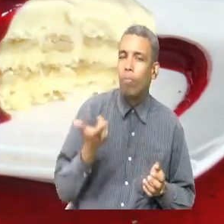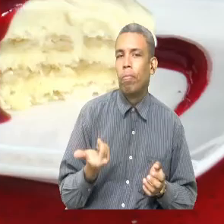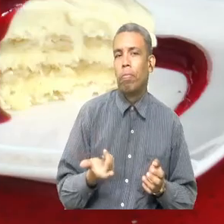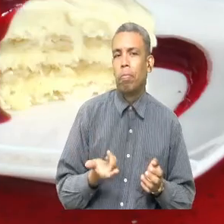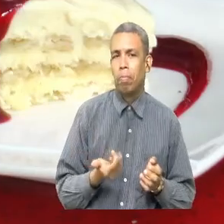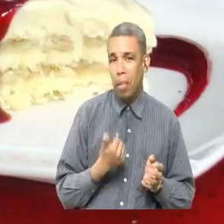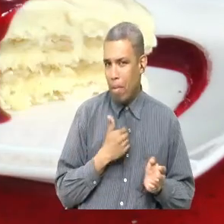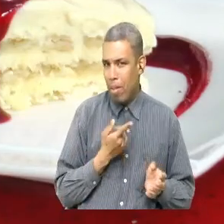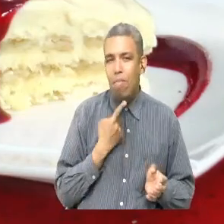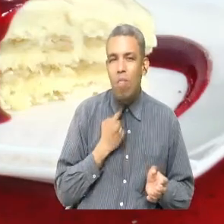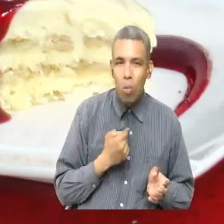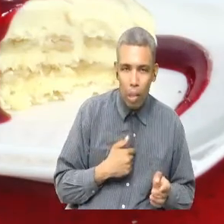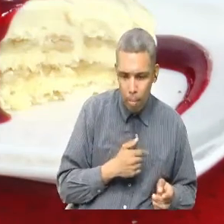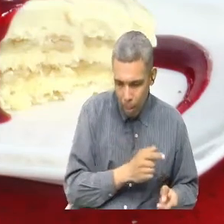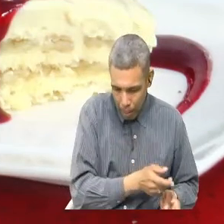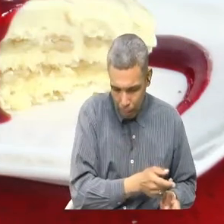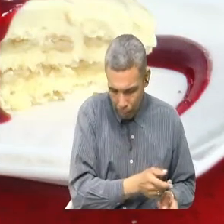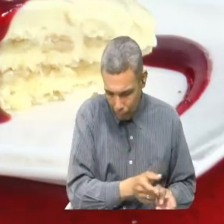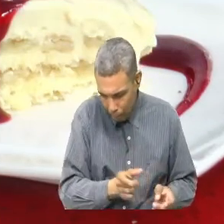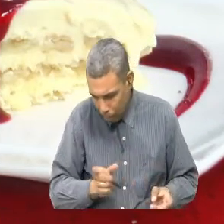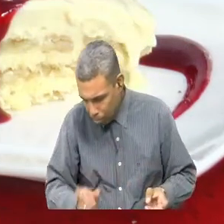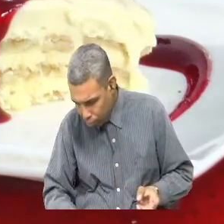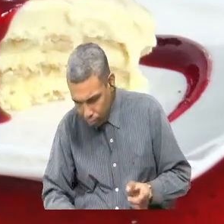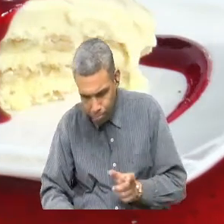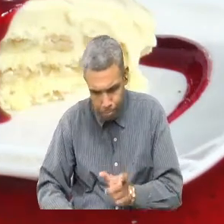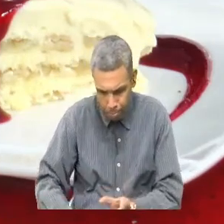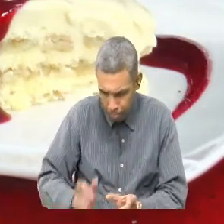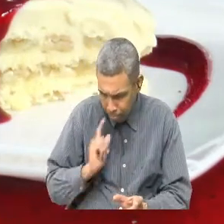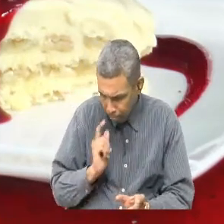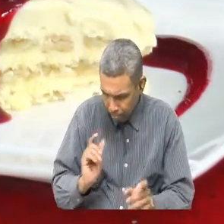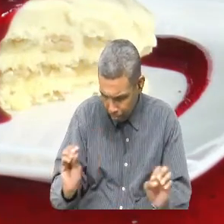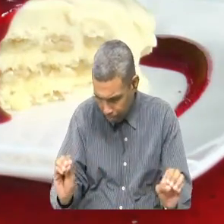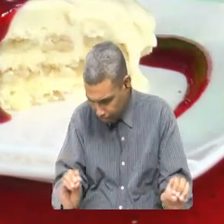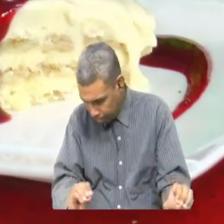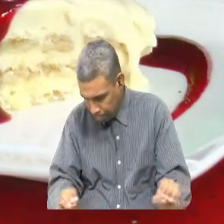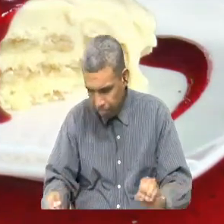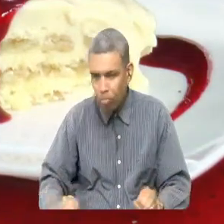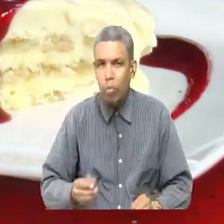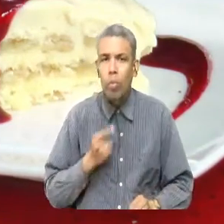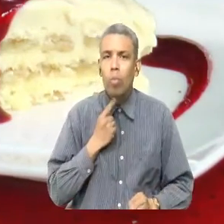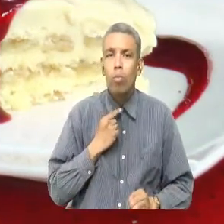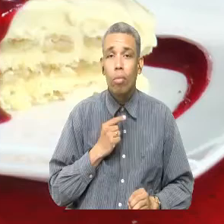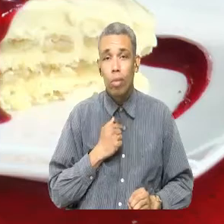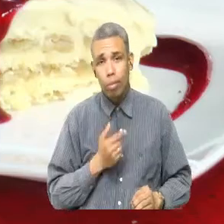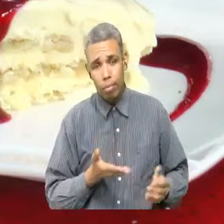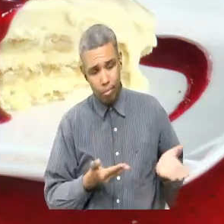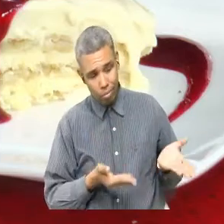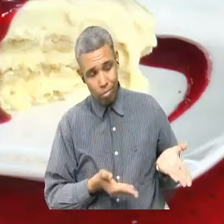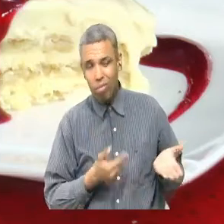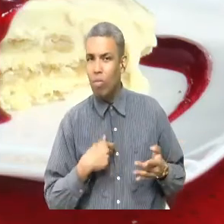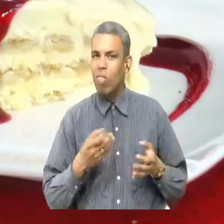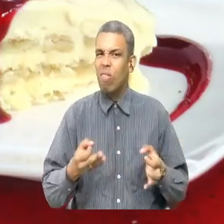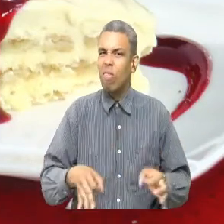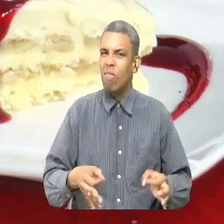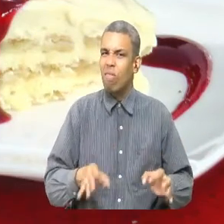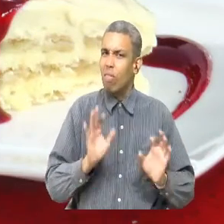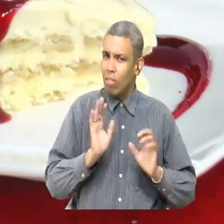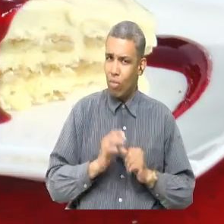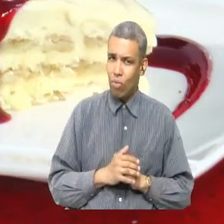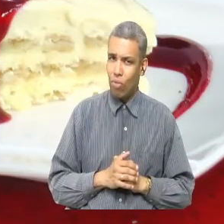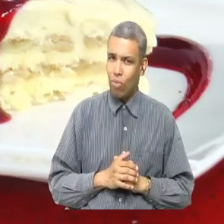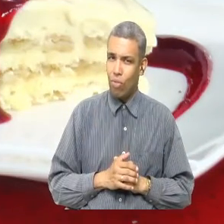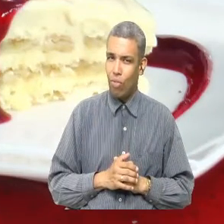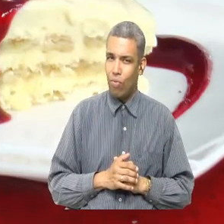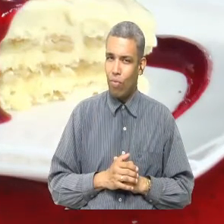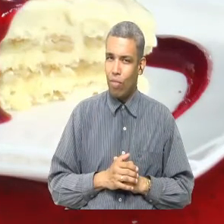Y de pronto... ¡Qué lindo! Sí. Ingredientes sencillos y fáciles, queridos televidentes, y de los cuales a veces nosotros decimos, ¡ay